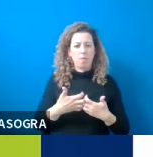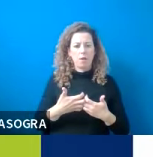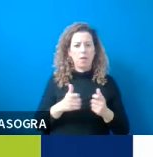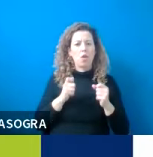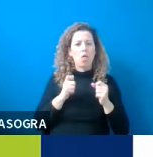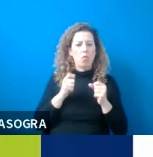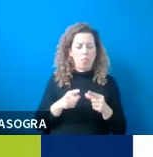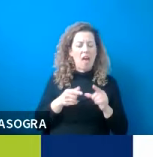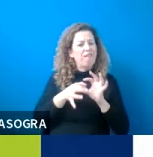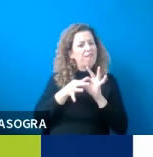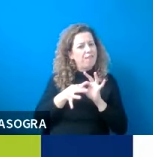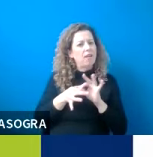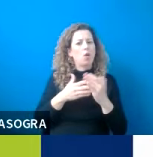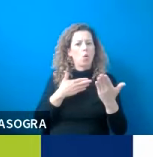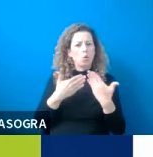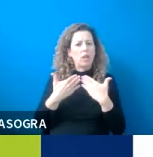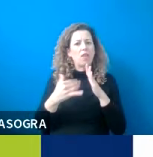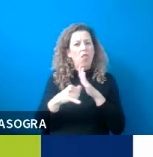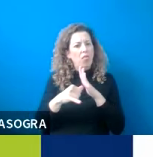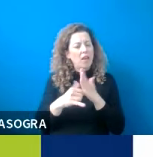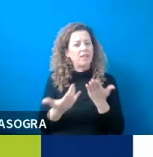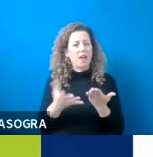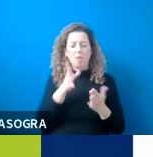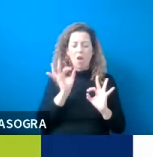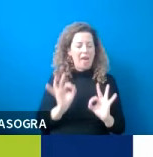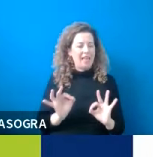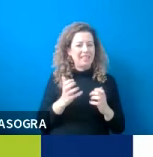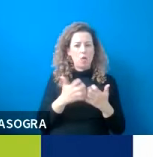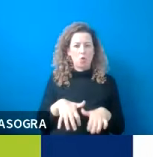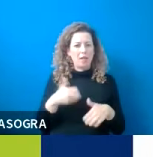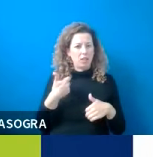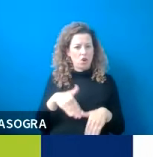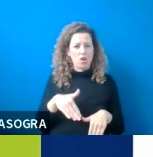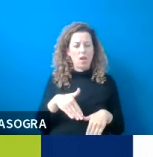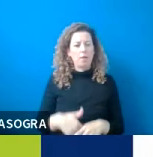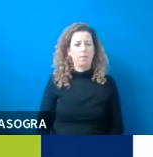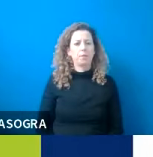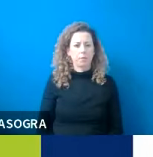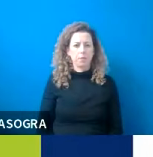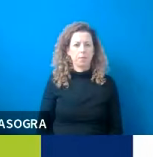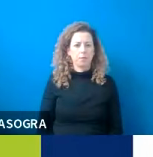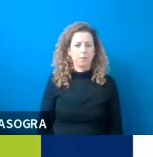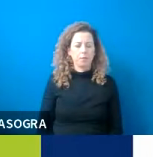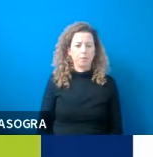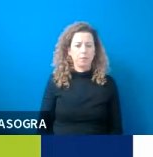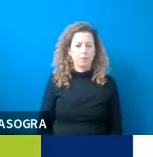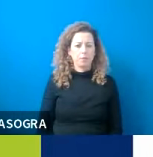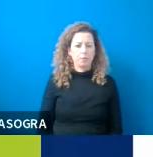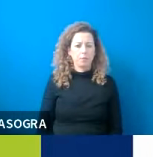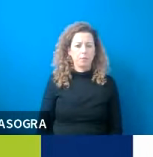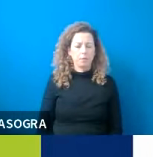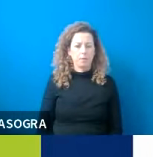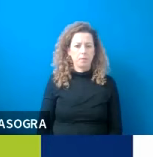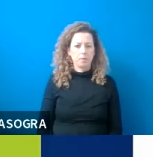vínculos y un trato muy cercano entre los menores, sus familias y nosotros, los profesionales de atención temprana. A esto se añade